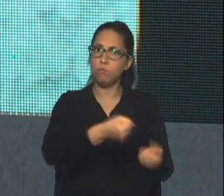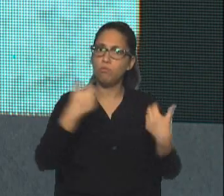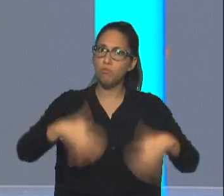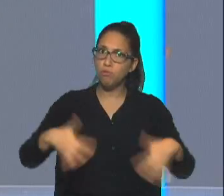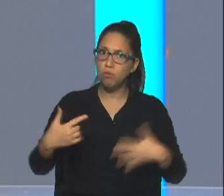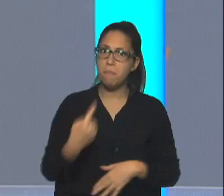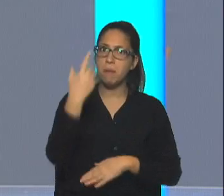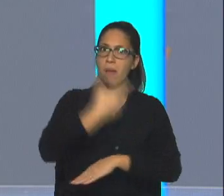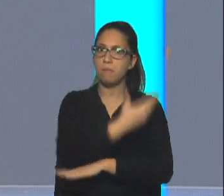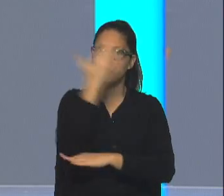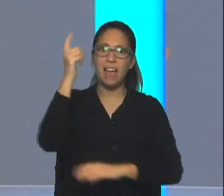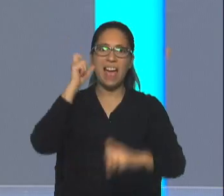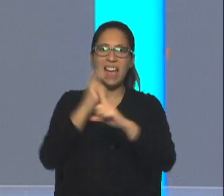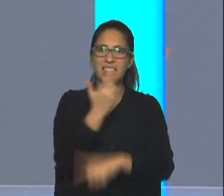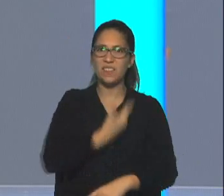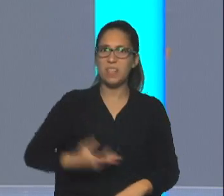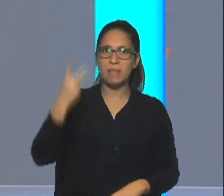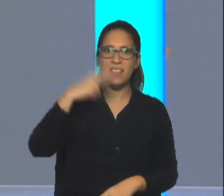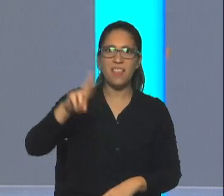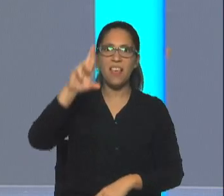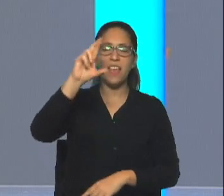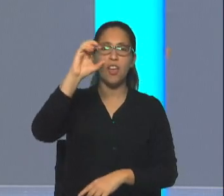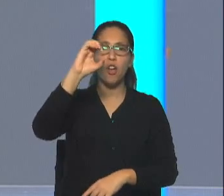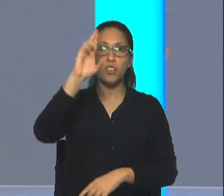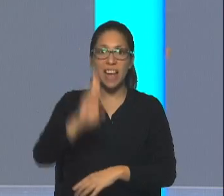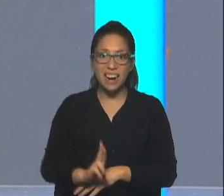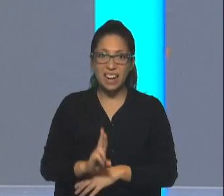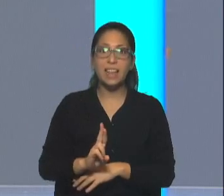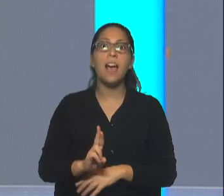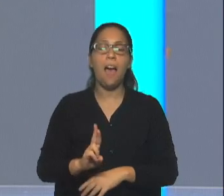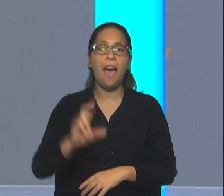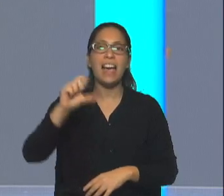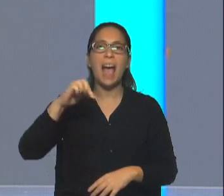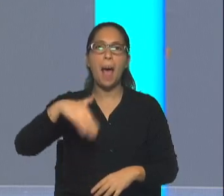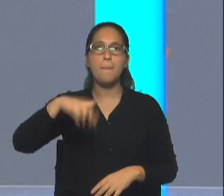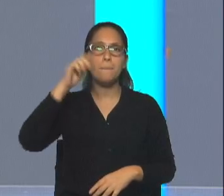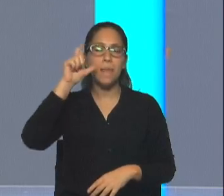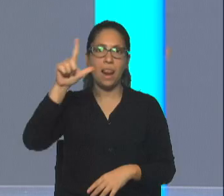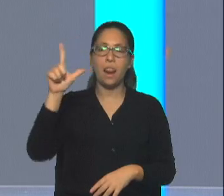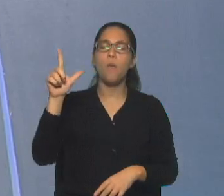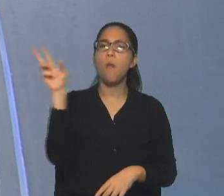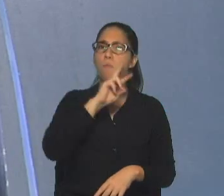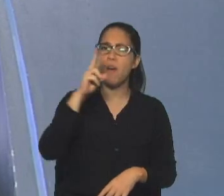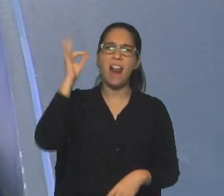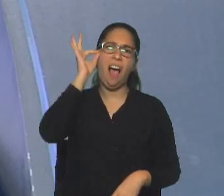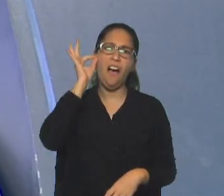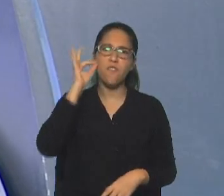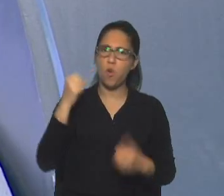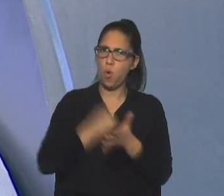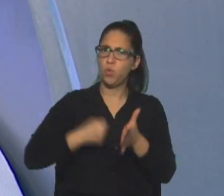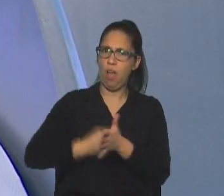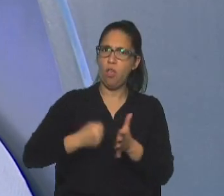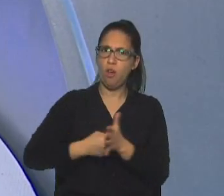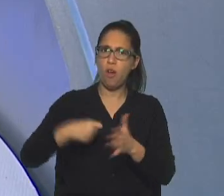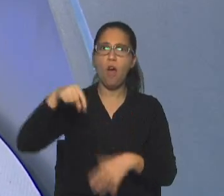ahí a la ex vicepresidenta de Costa Rica epsi Campbell una mujer afro luchadora hoy actualmente